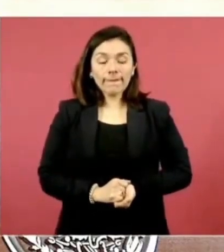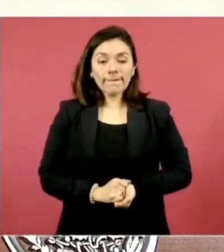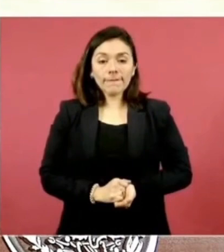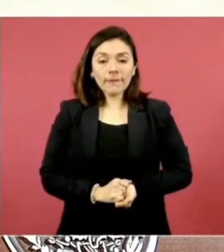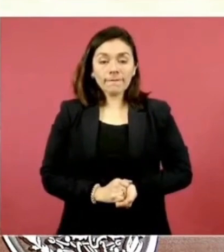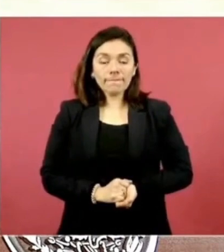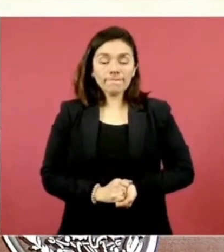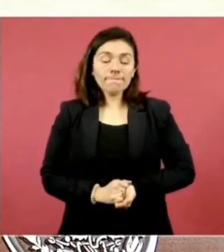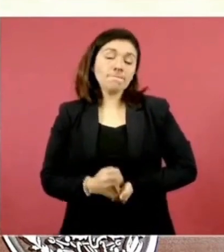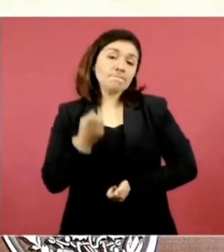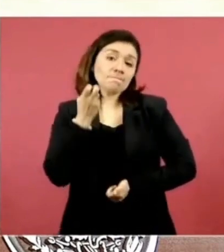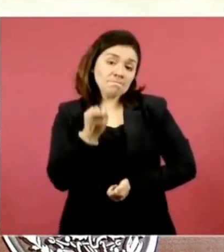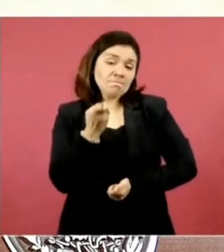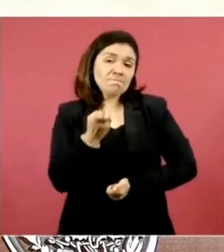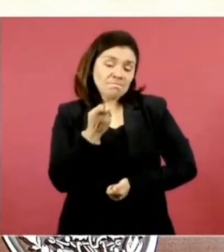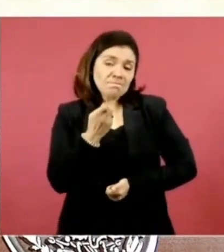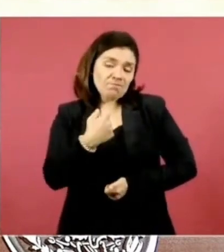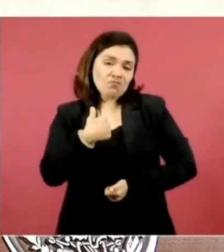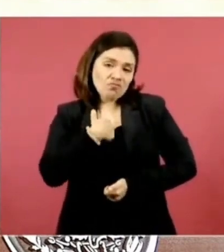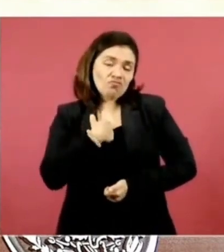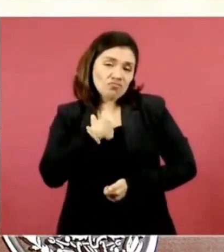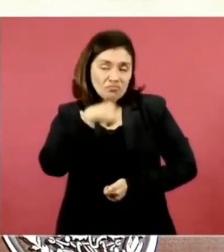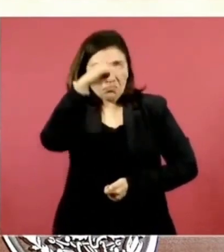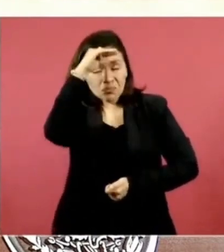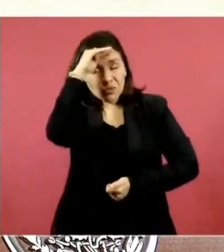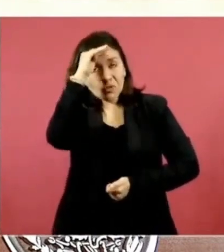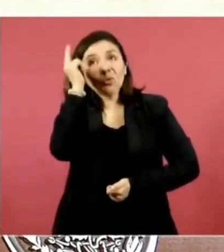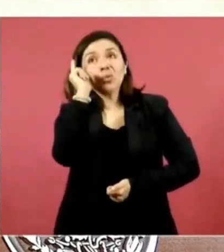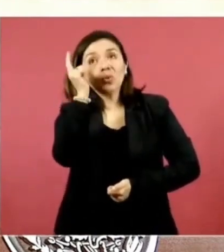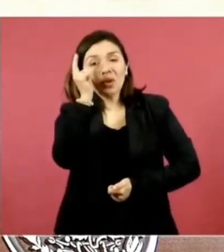Eso es lo que deseo.